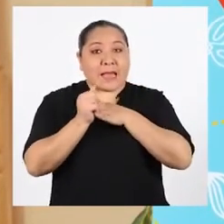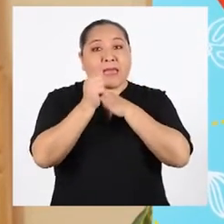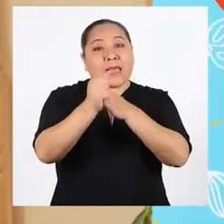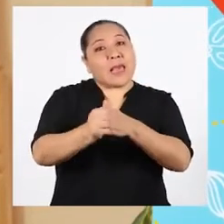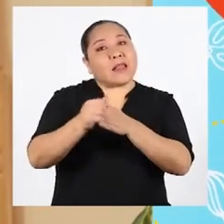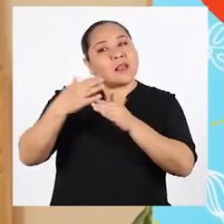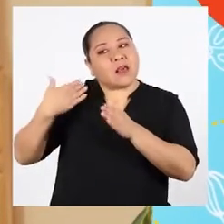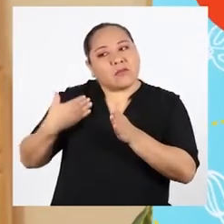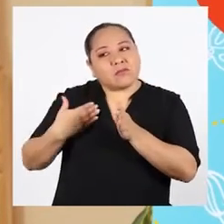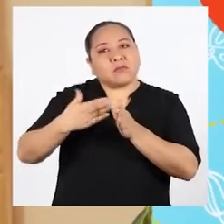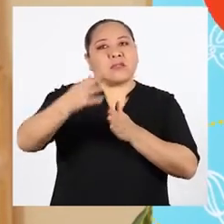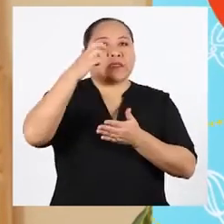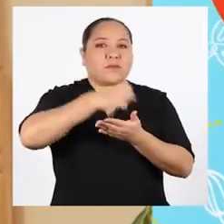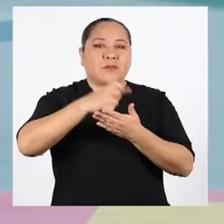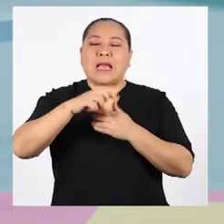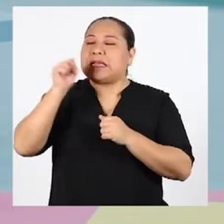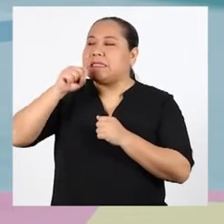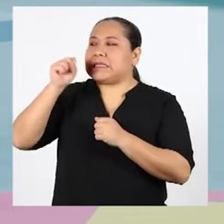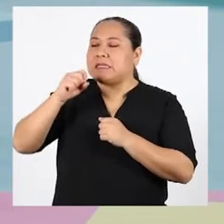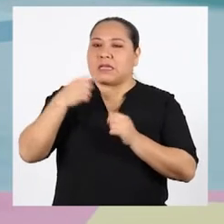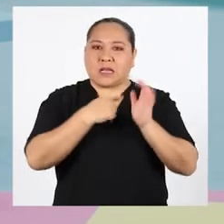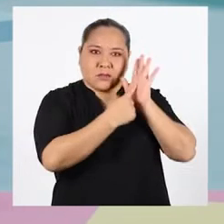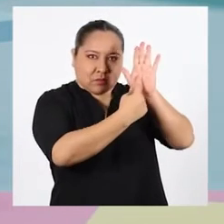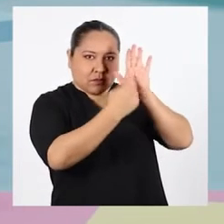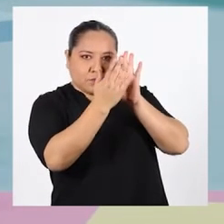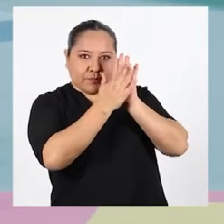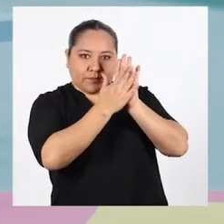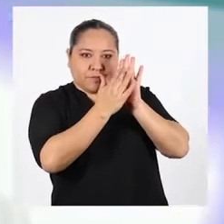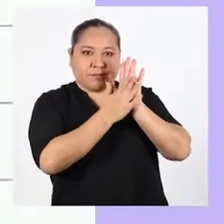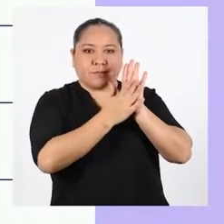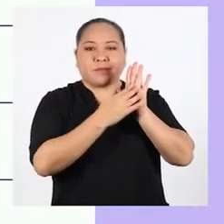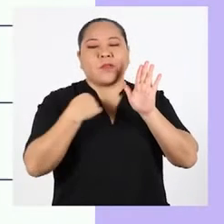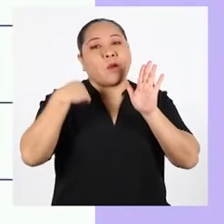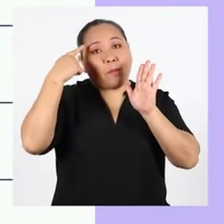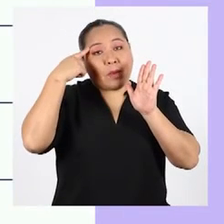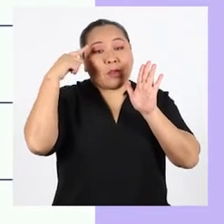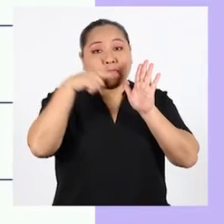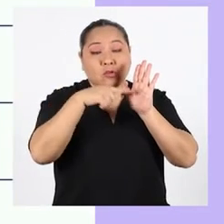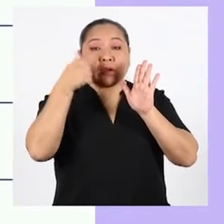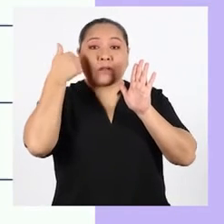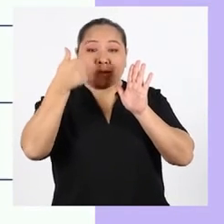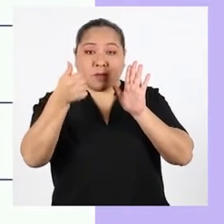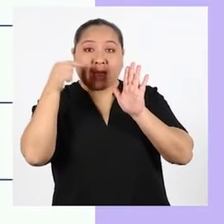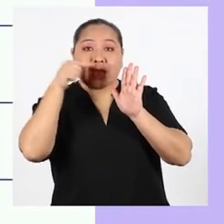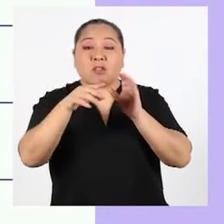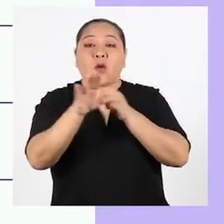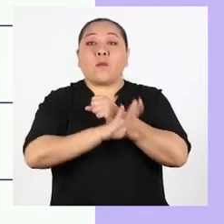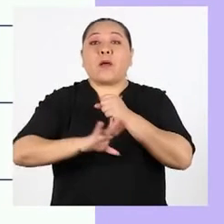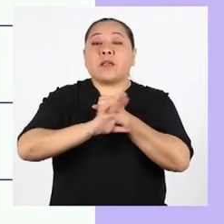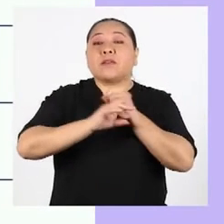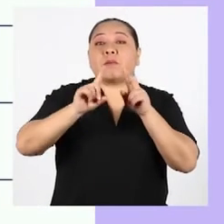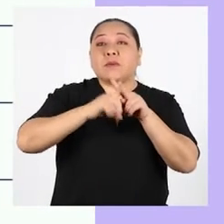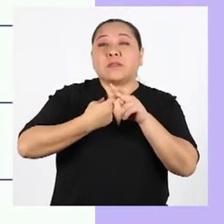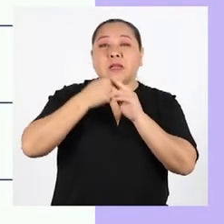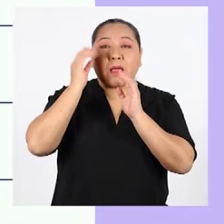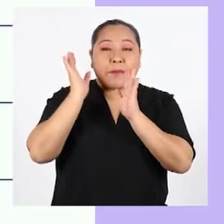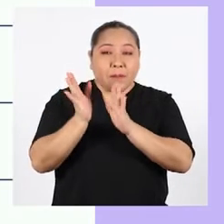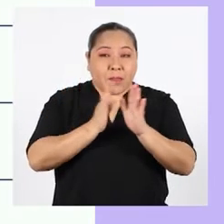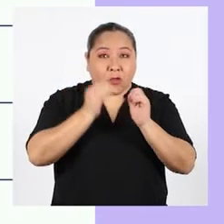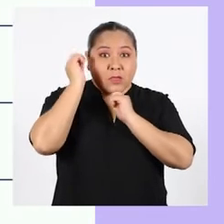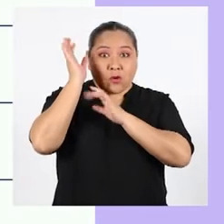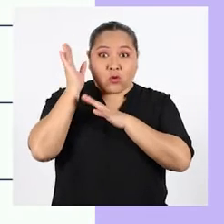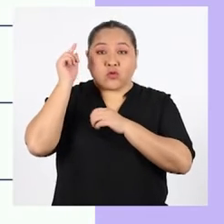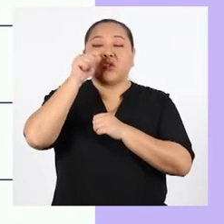para orientarte a lo largo del programa. Sí, estas son. Me parece muy bien, porque lo básico para empezar a elaborar